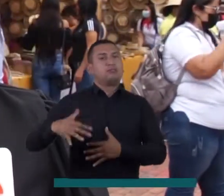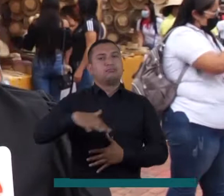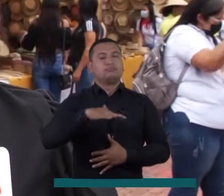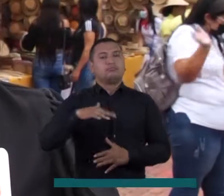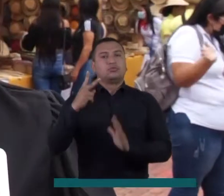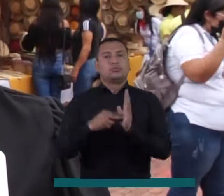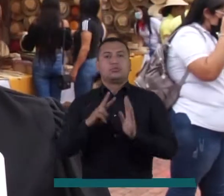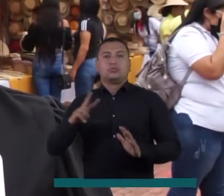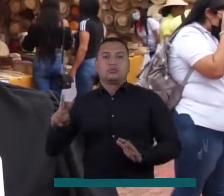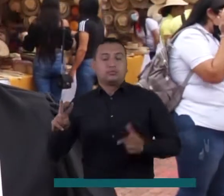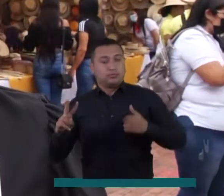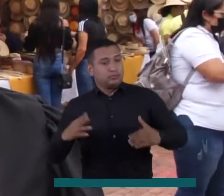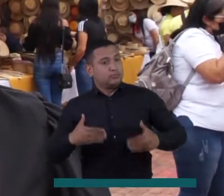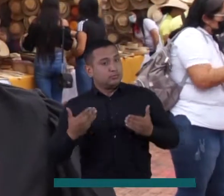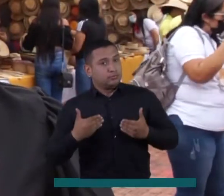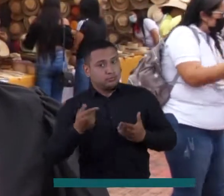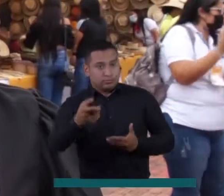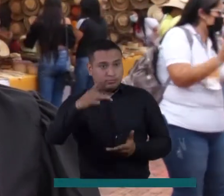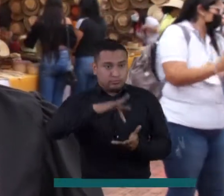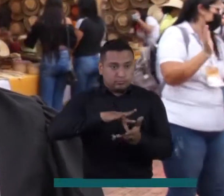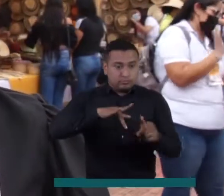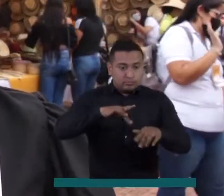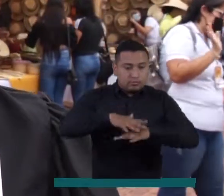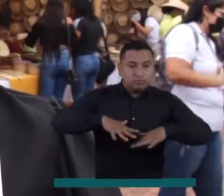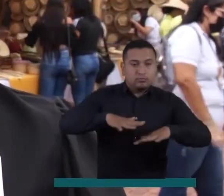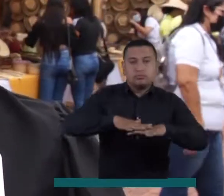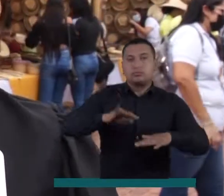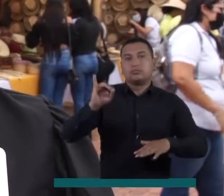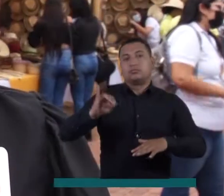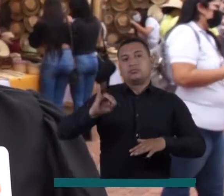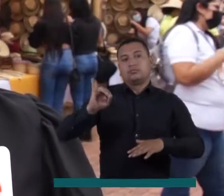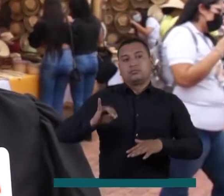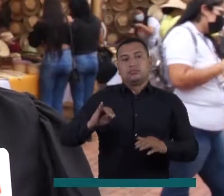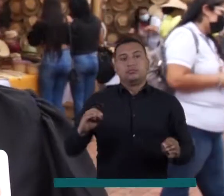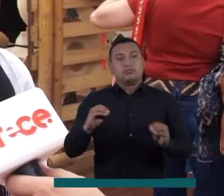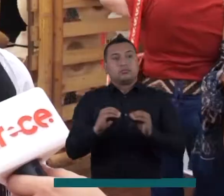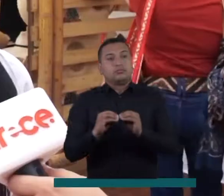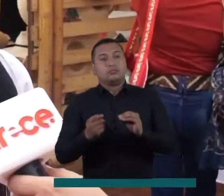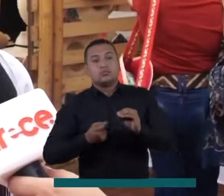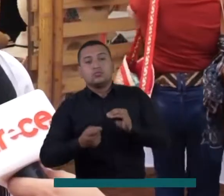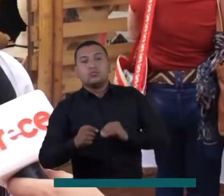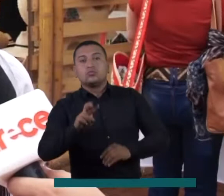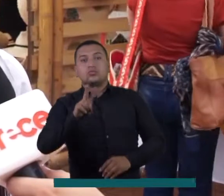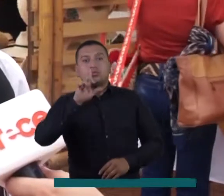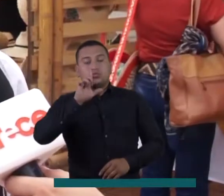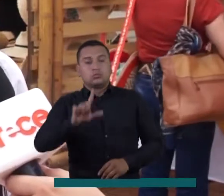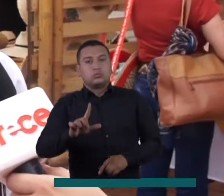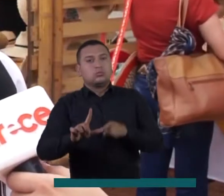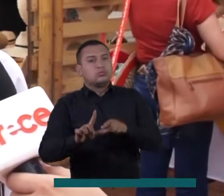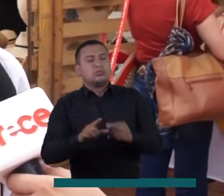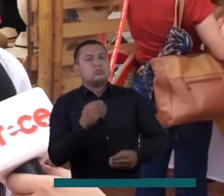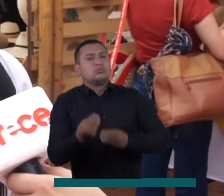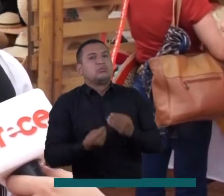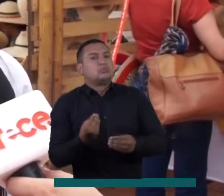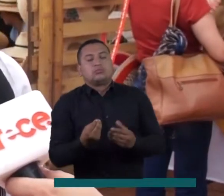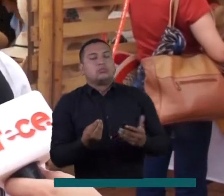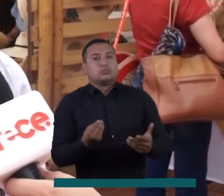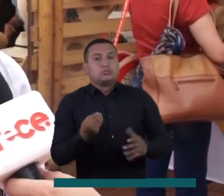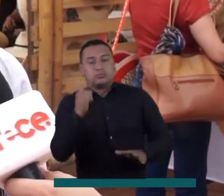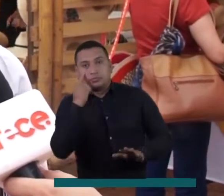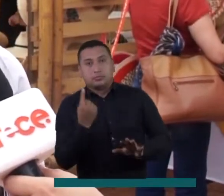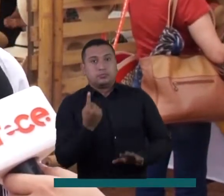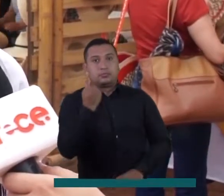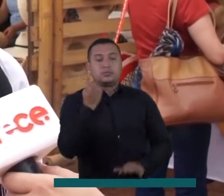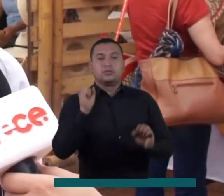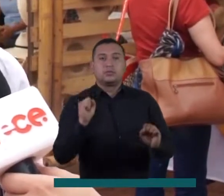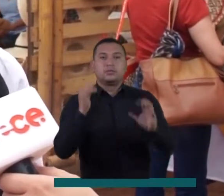a conocer nuestras festividades folclóricas colombianas que se desarrollan acá en Ibagué, Tolima. Y también el próximo 2 de julio, que vamos a realizar